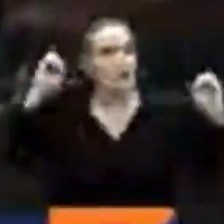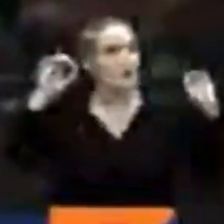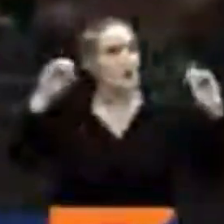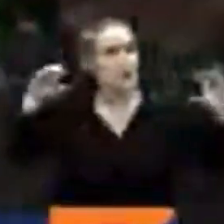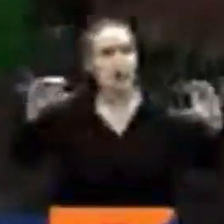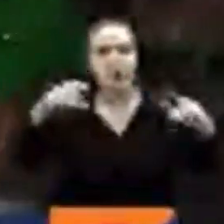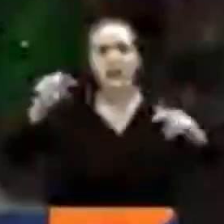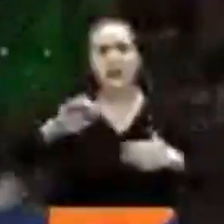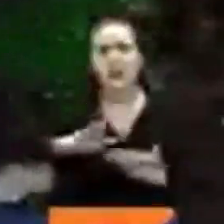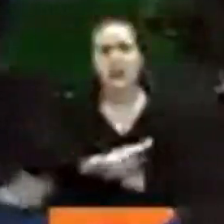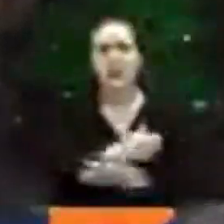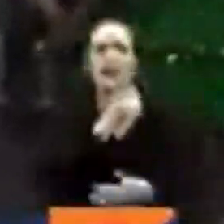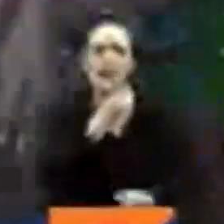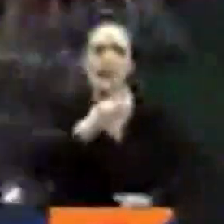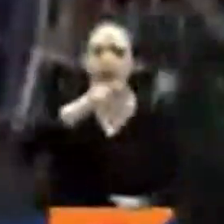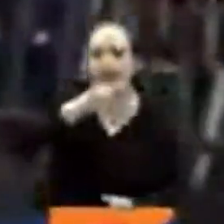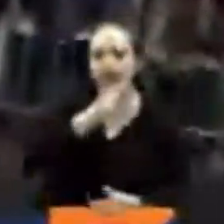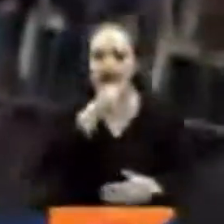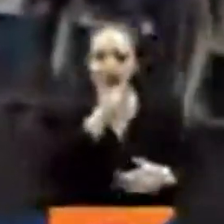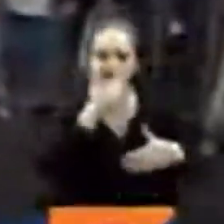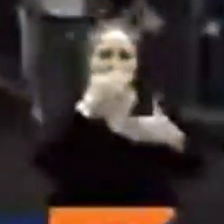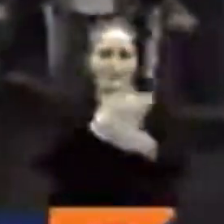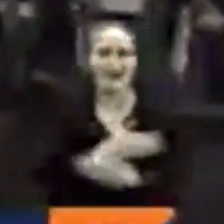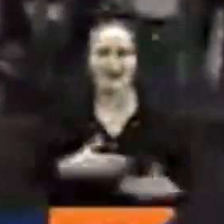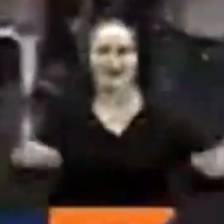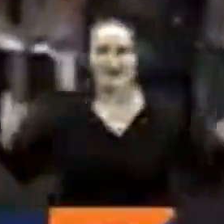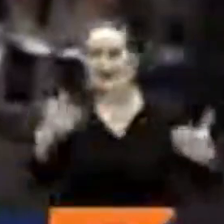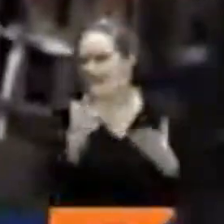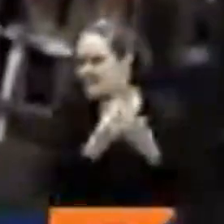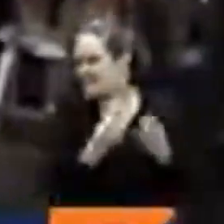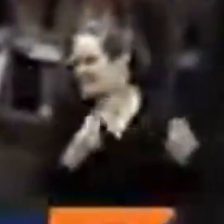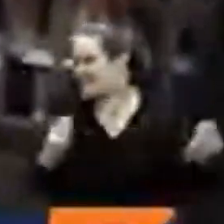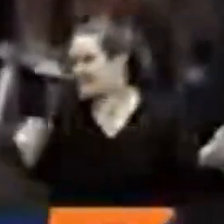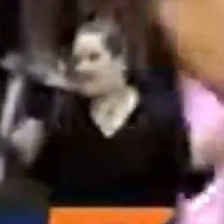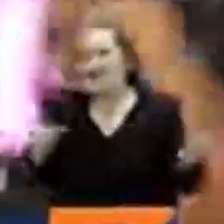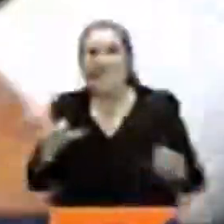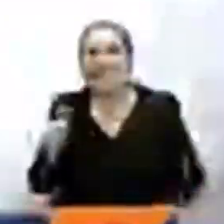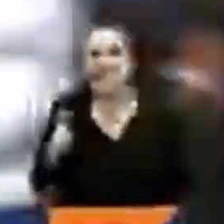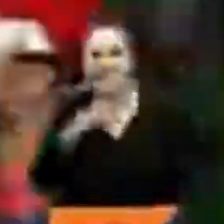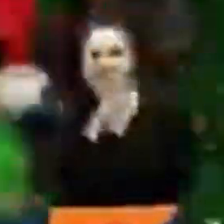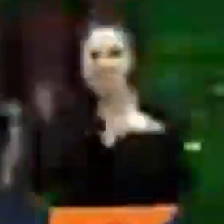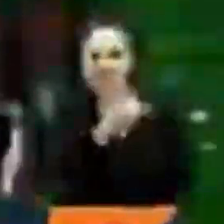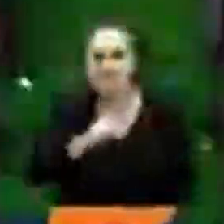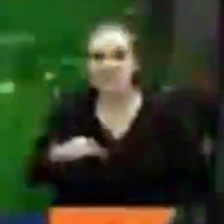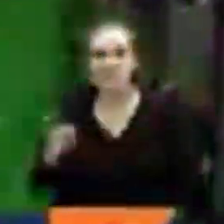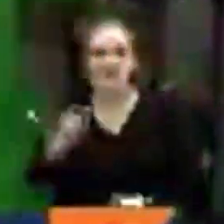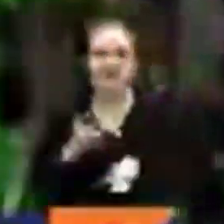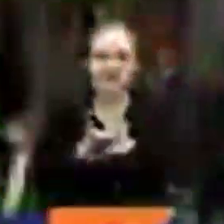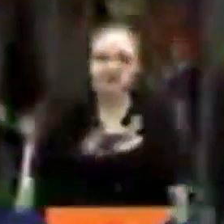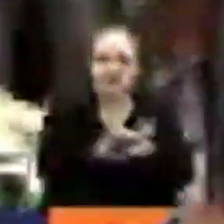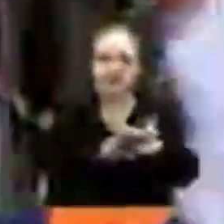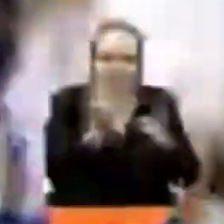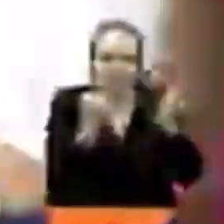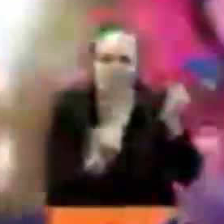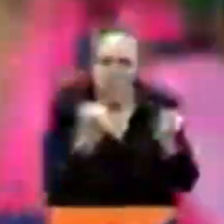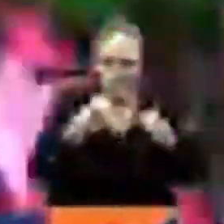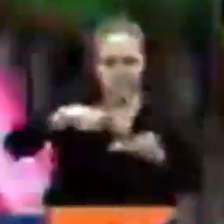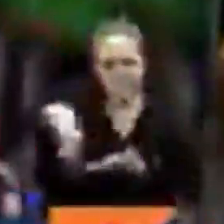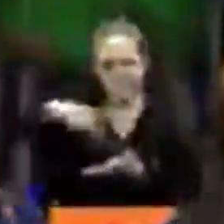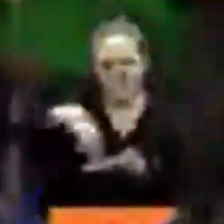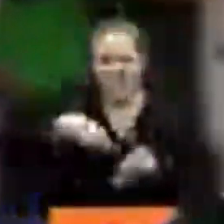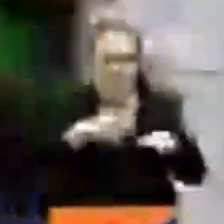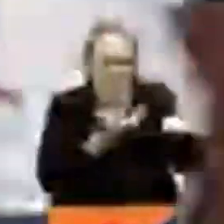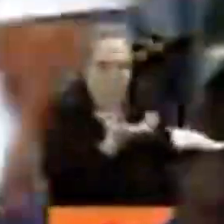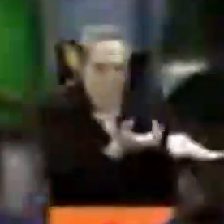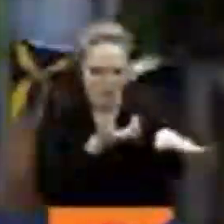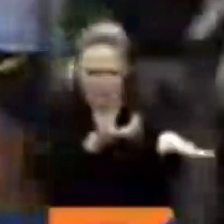medio de villancicos entonados por más de 10 bandas musicales, acompañadas de carrozas, bailarinas,